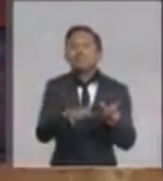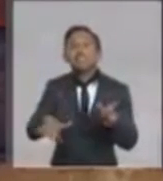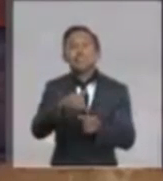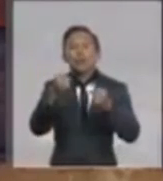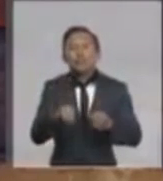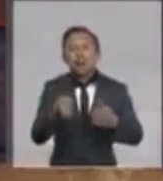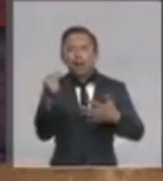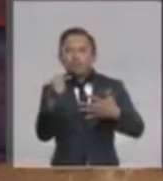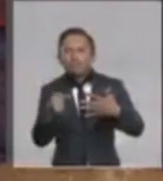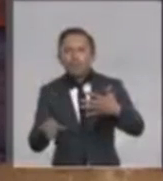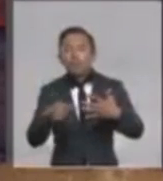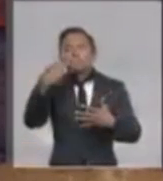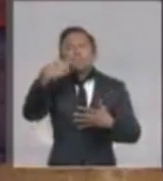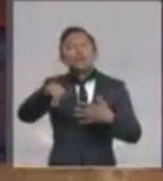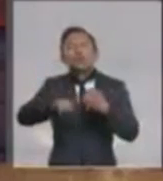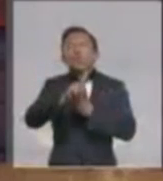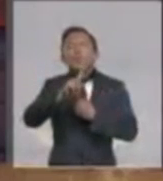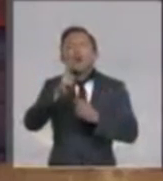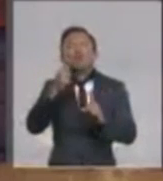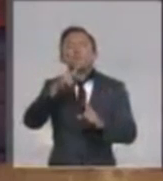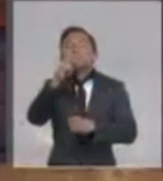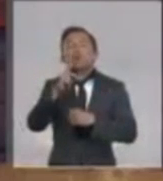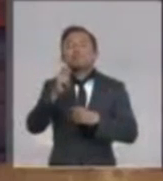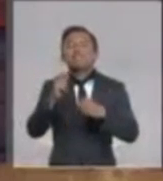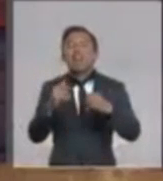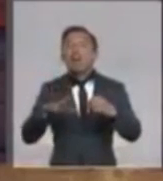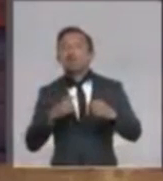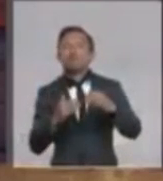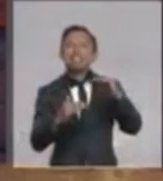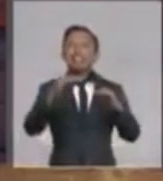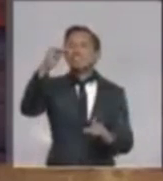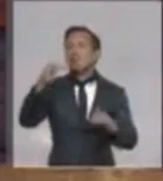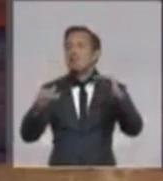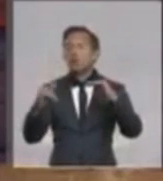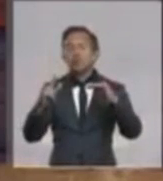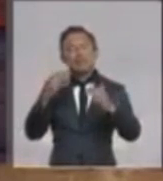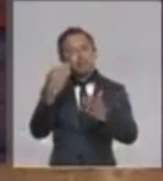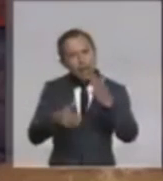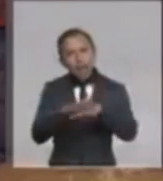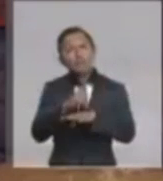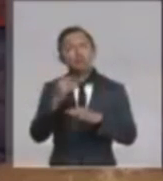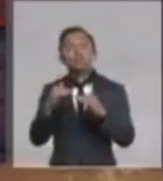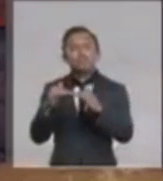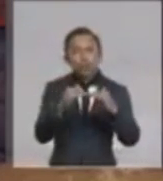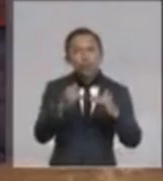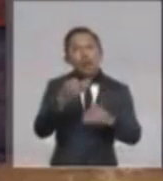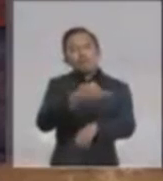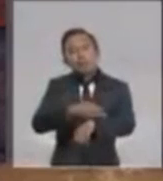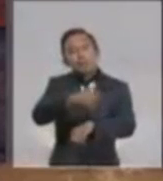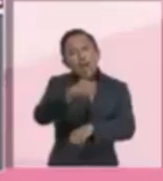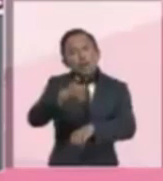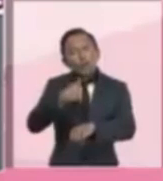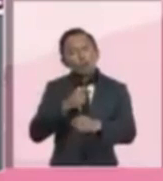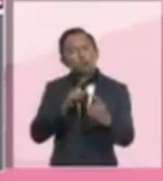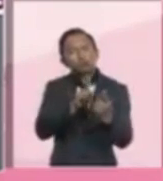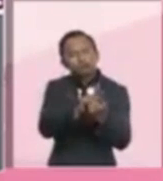de desigualdad. Nosotros lo vamos a enfrentar con cada familia, trabajando, dialogando, escuchando, atendiendo y